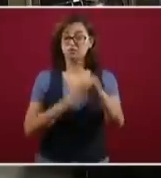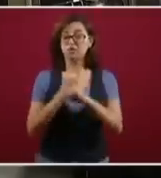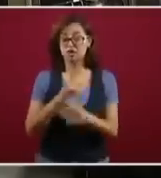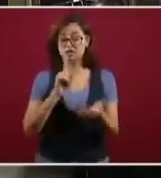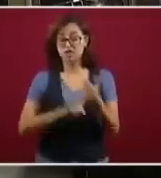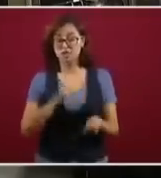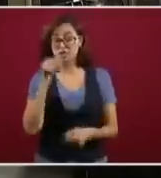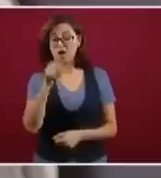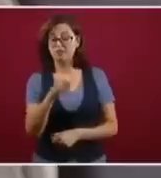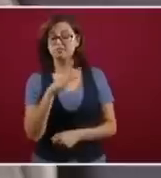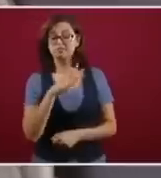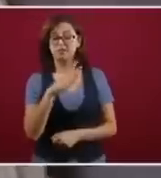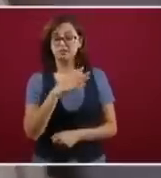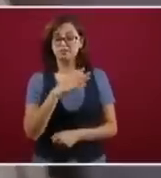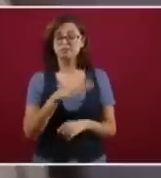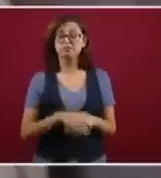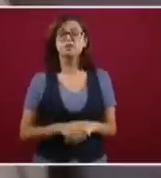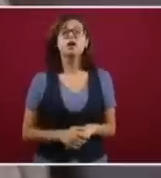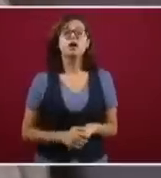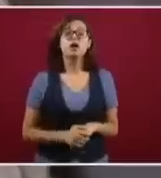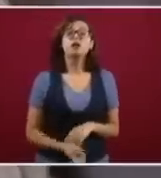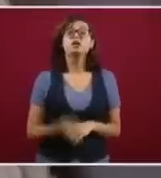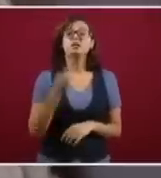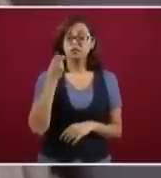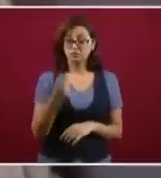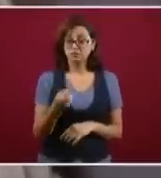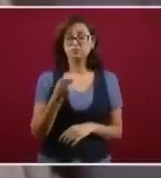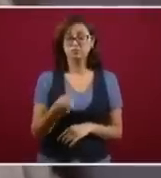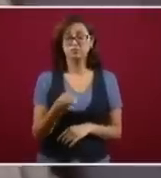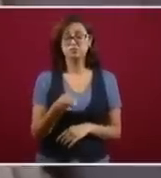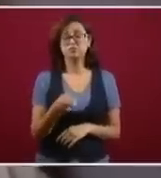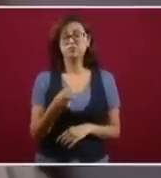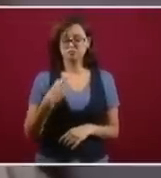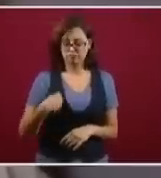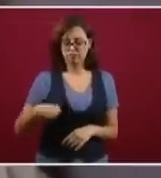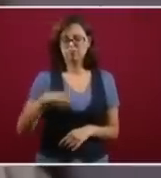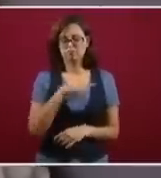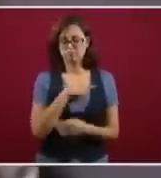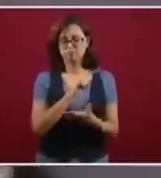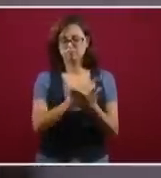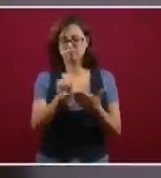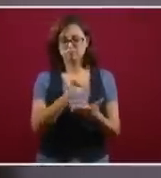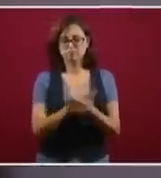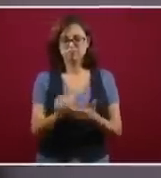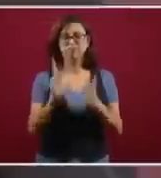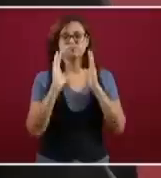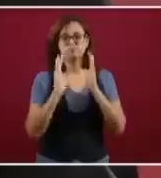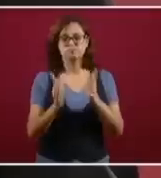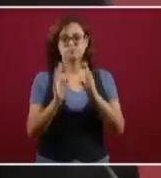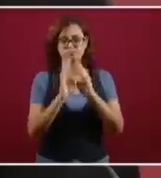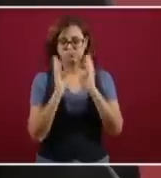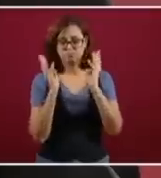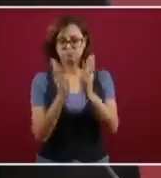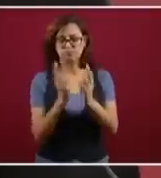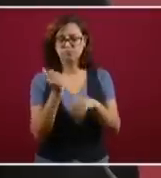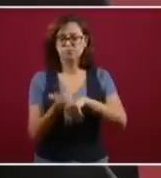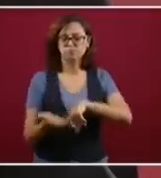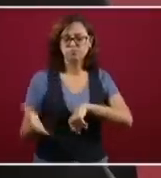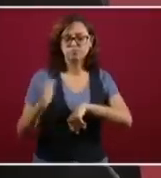Limpiando. O sea, se reunió el consejo de administración y